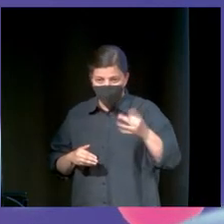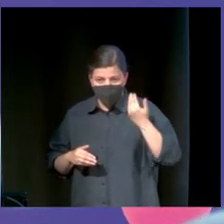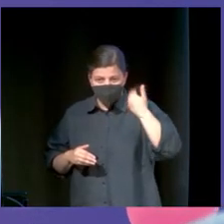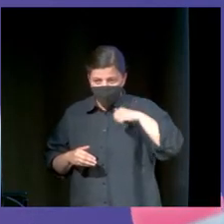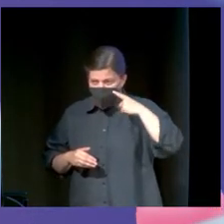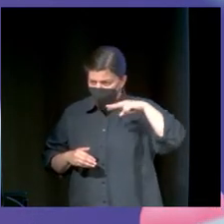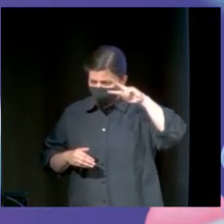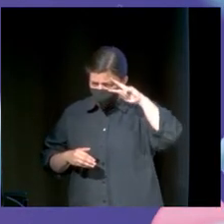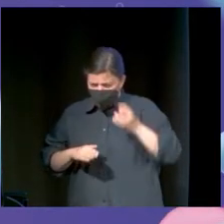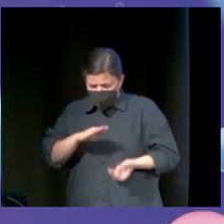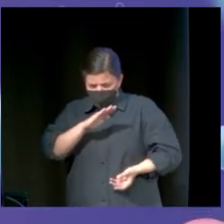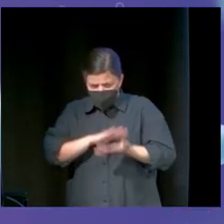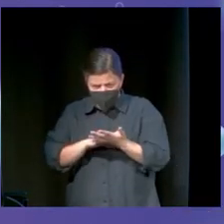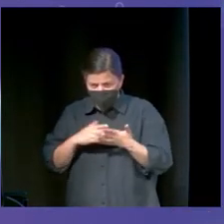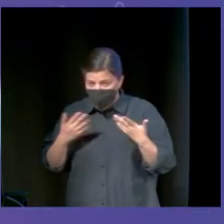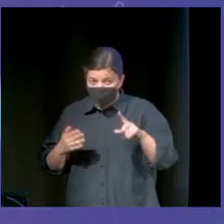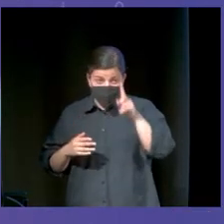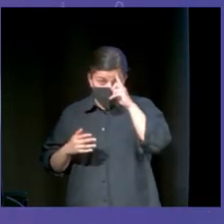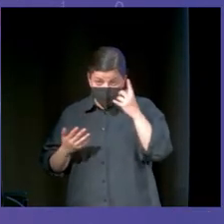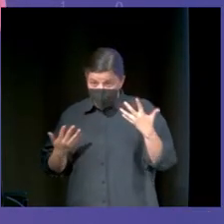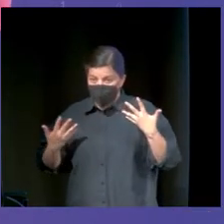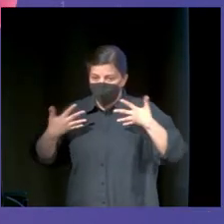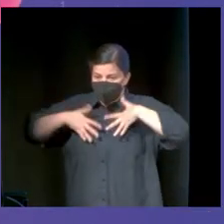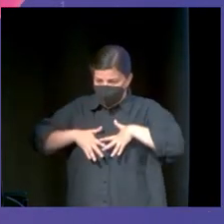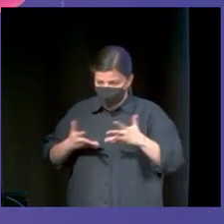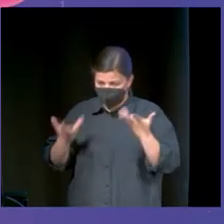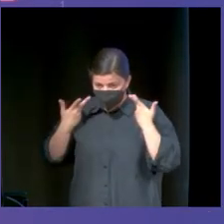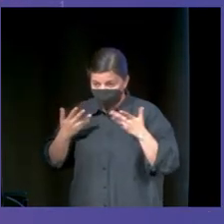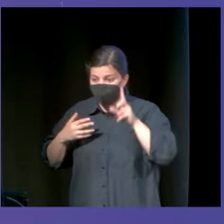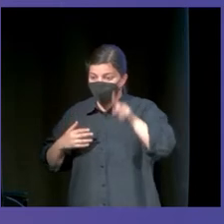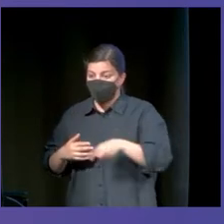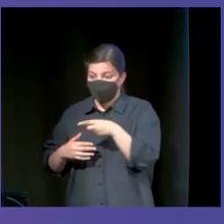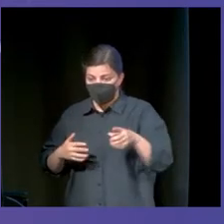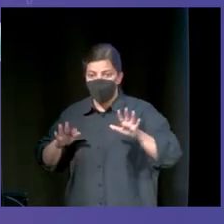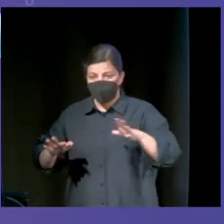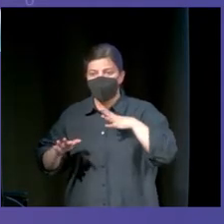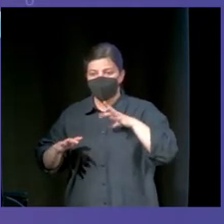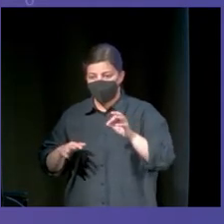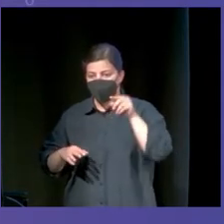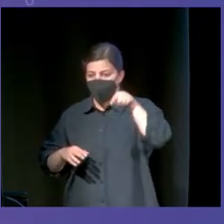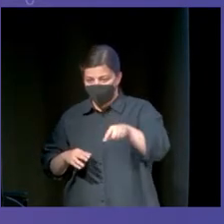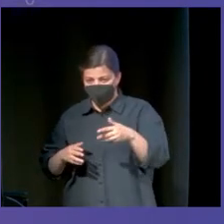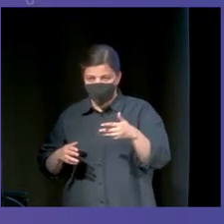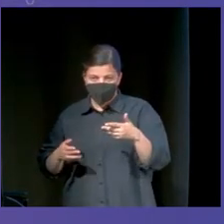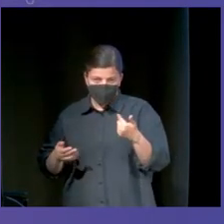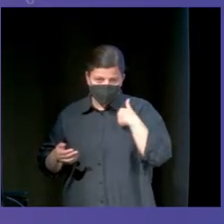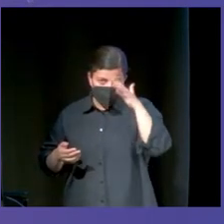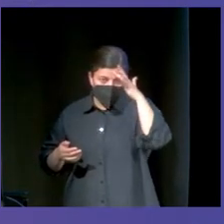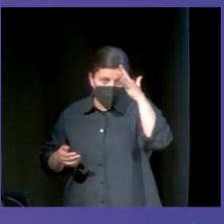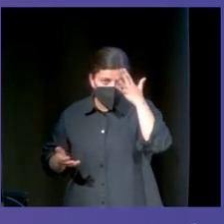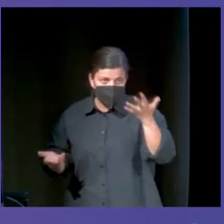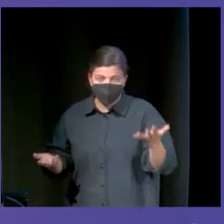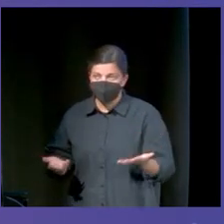experiencias pues no sé si inmersivas o no pero probablemente que te hayáis podido crear ahí yo lo me lo imagino como